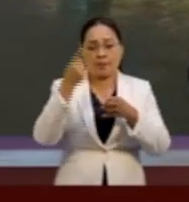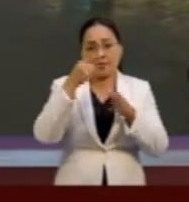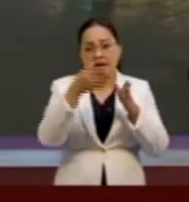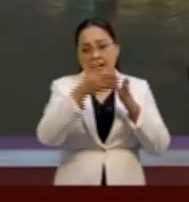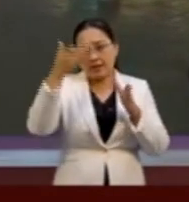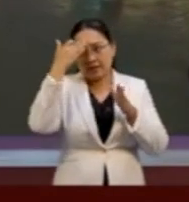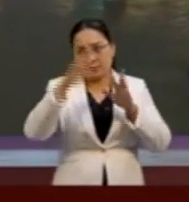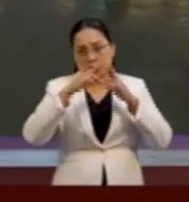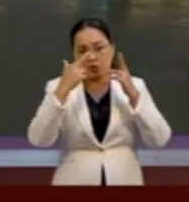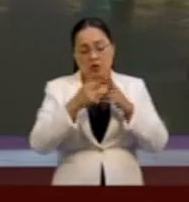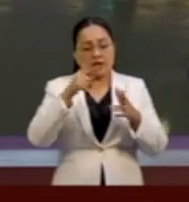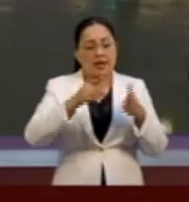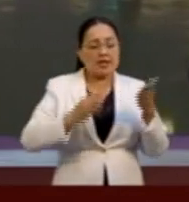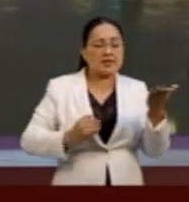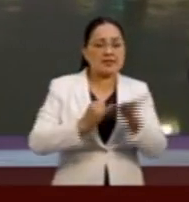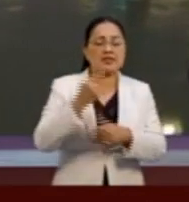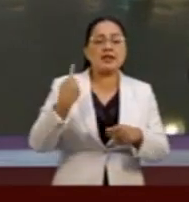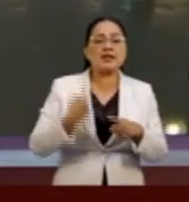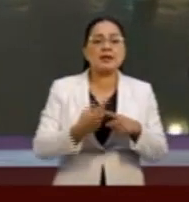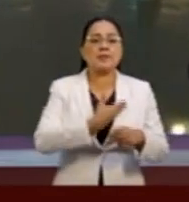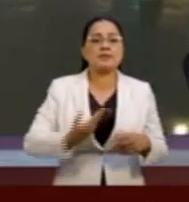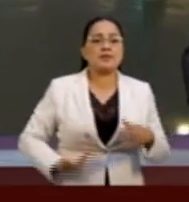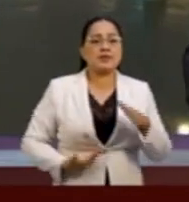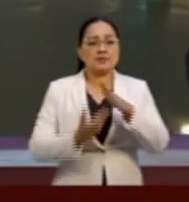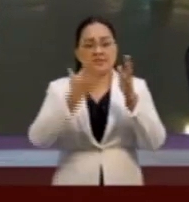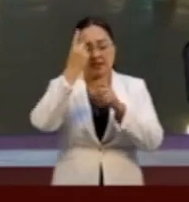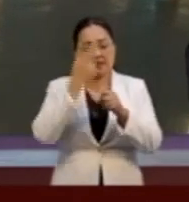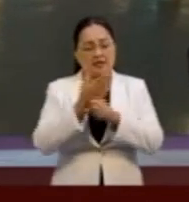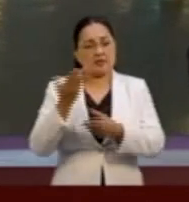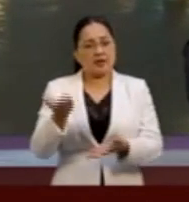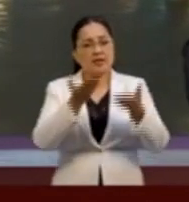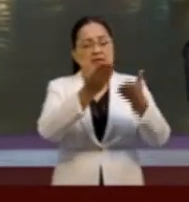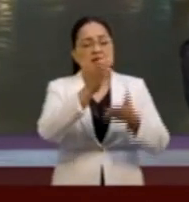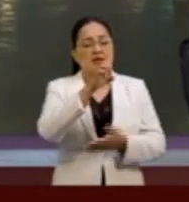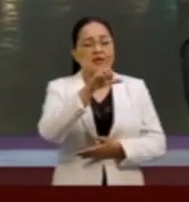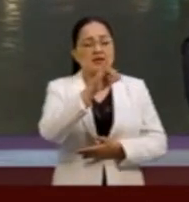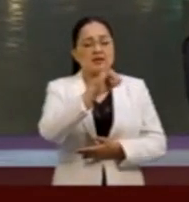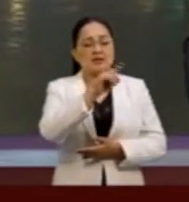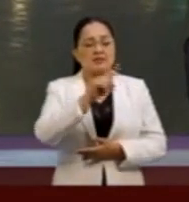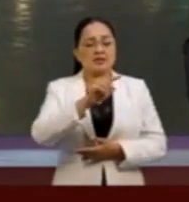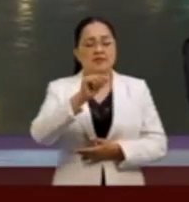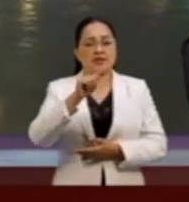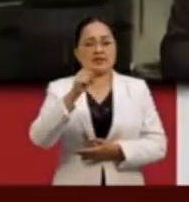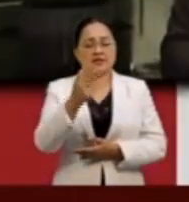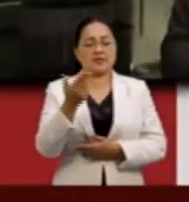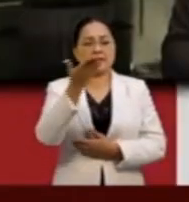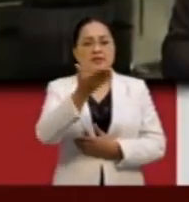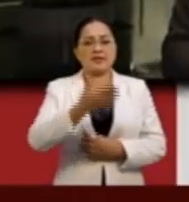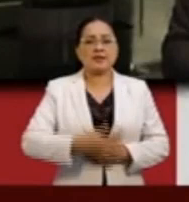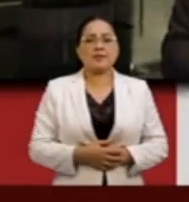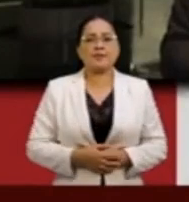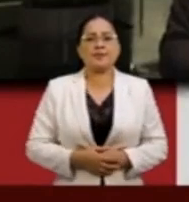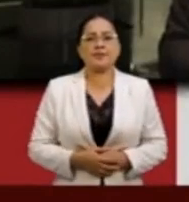donde ya se definió la presidencia de la mesa directiva. Vamos contigo, Elizabeth, con tu reporte.